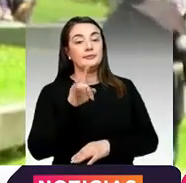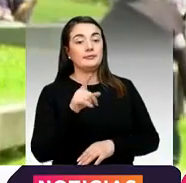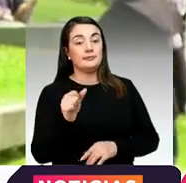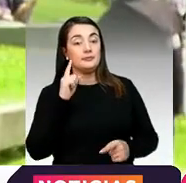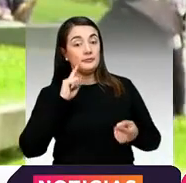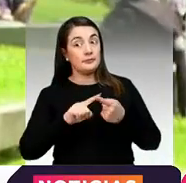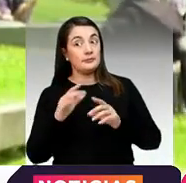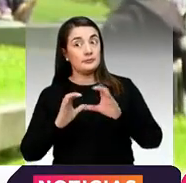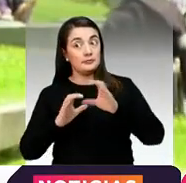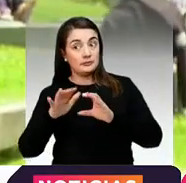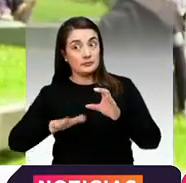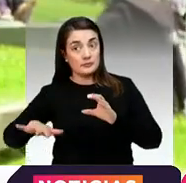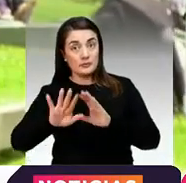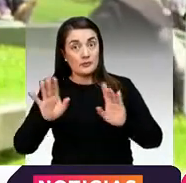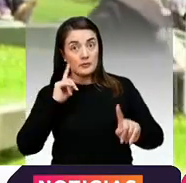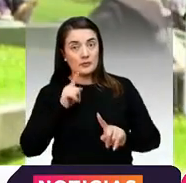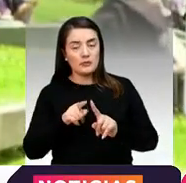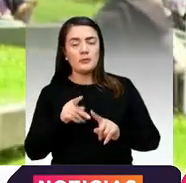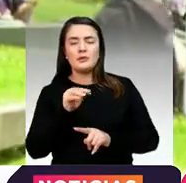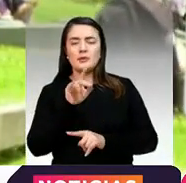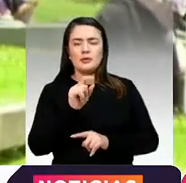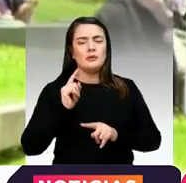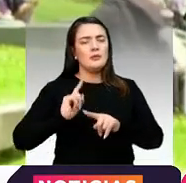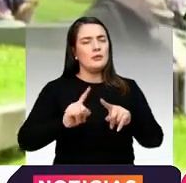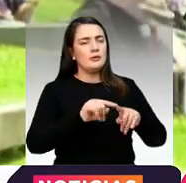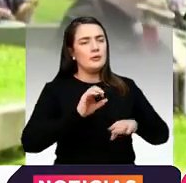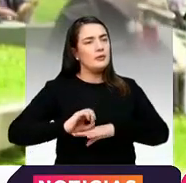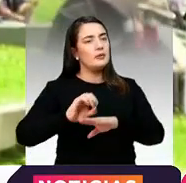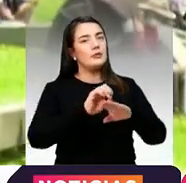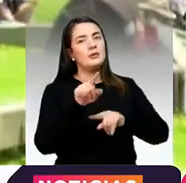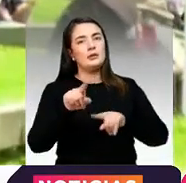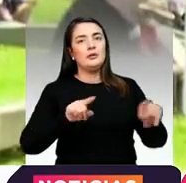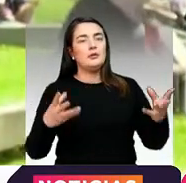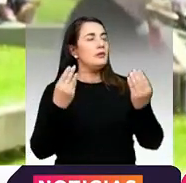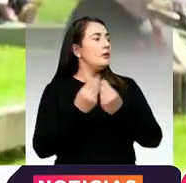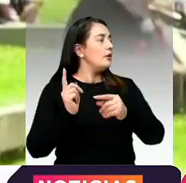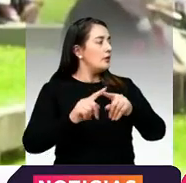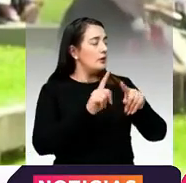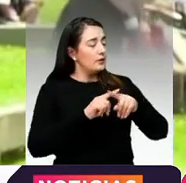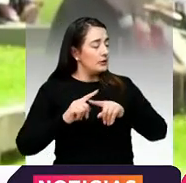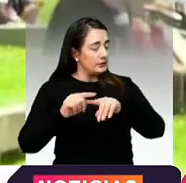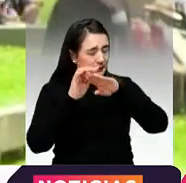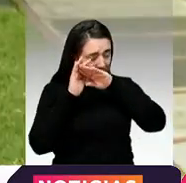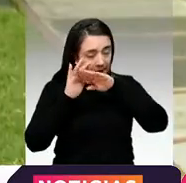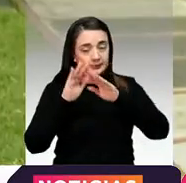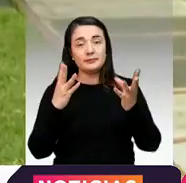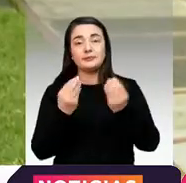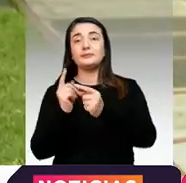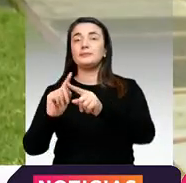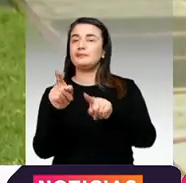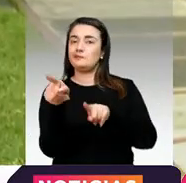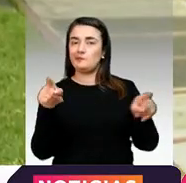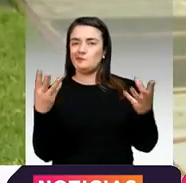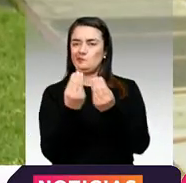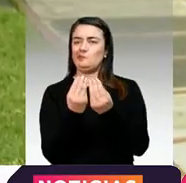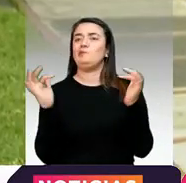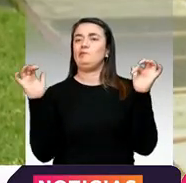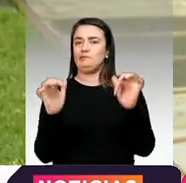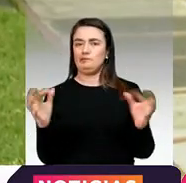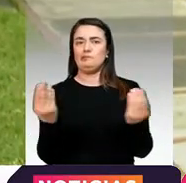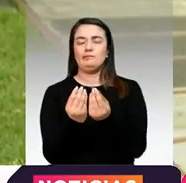Cauca, la minga son organizaciones que la conforman varios departamentos.